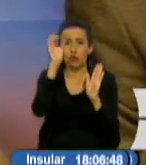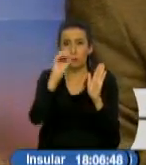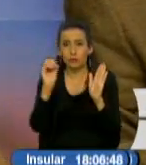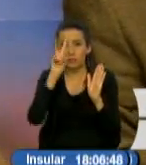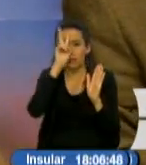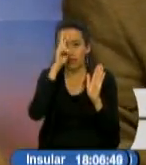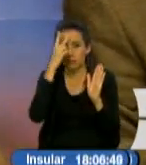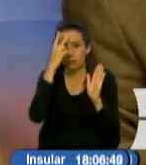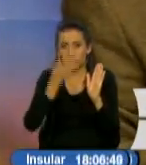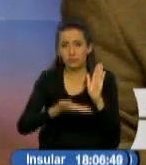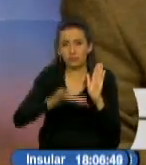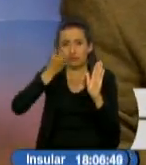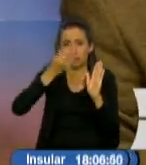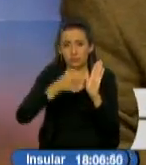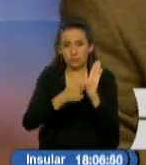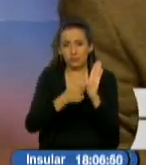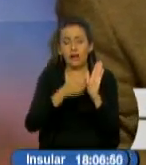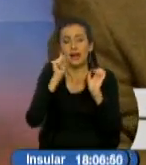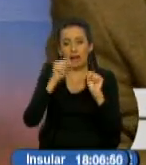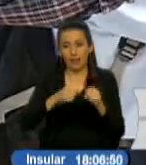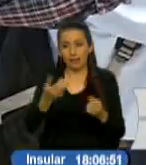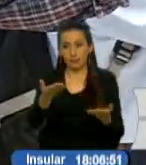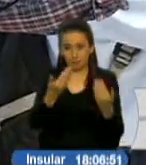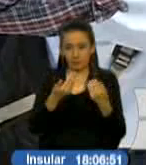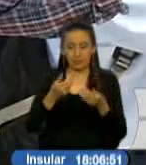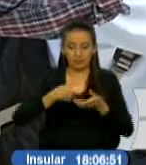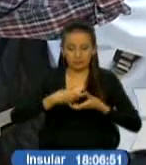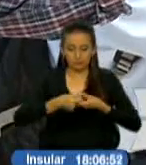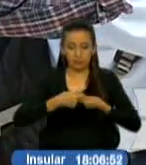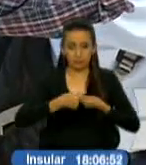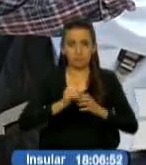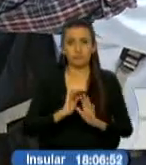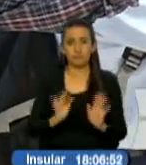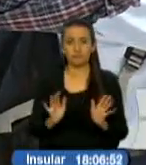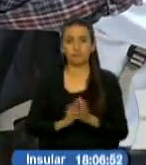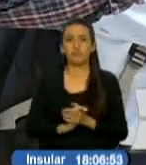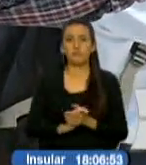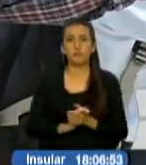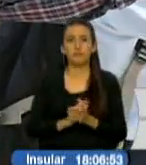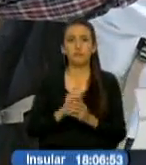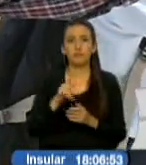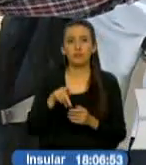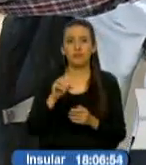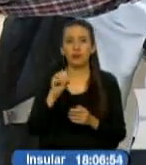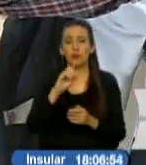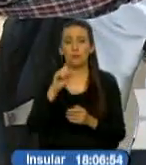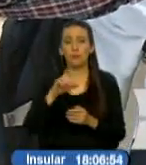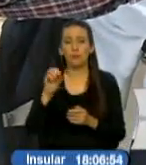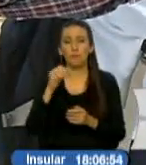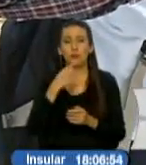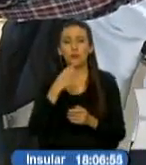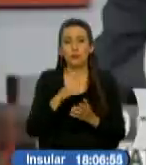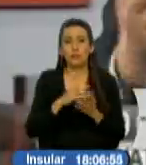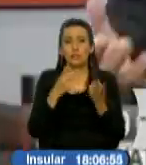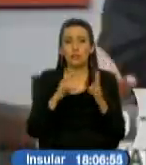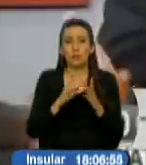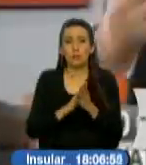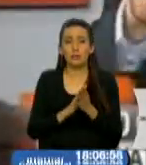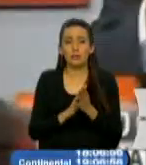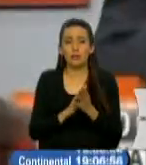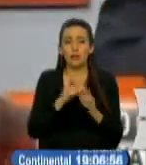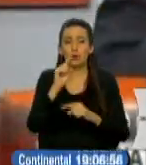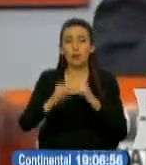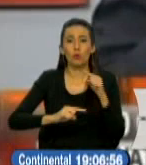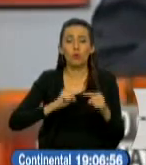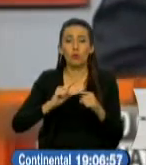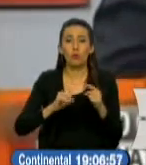reforma planteada en su administración, señor Camacho. Camacho además criticó el accionar de Pozo al hablar de los datos numéricos obtenidos tras el escrutinio. Cuando habló,